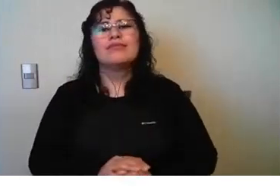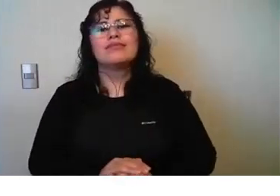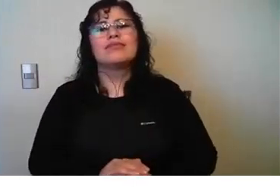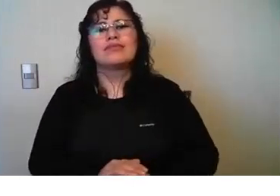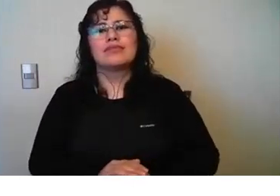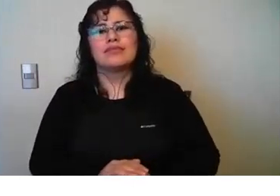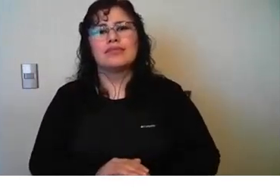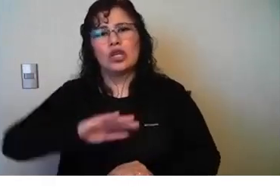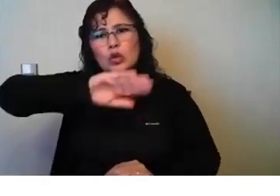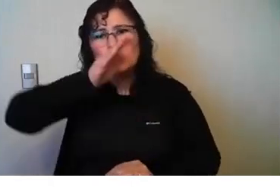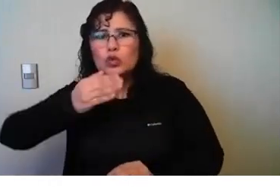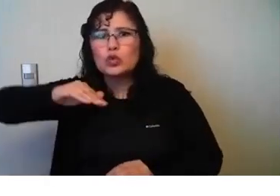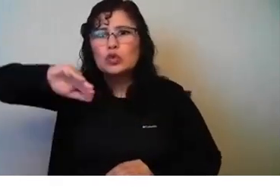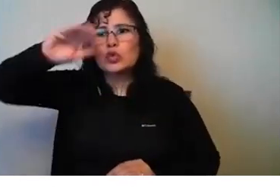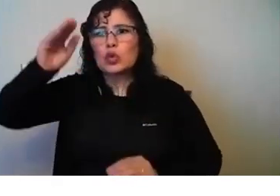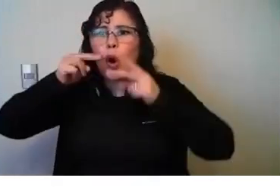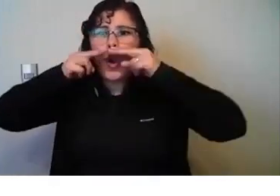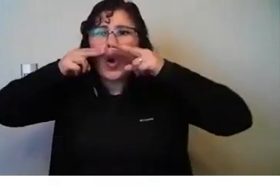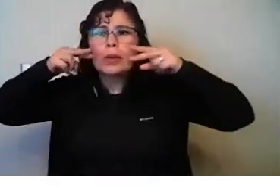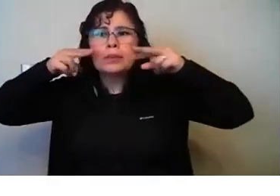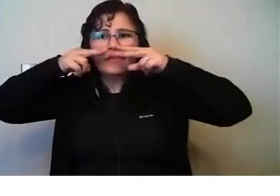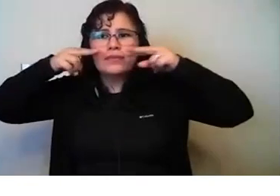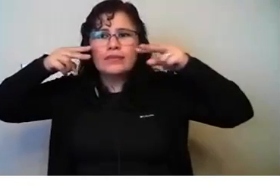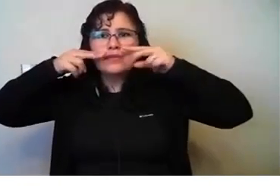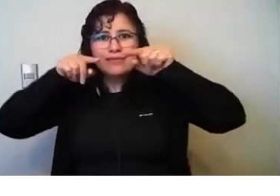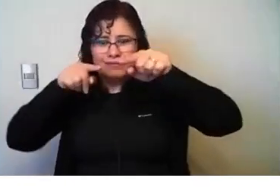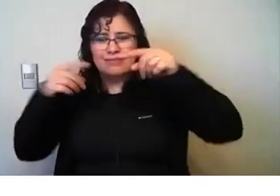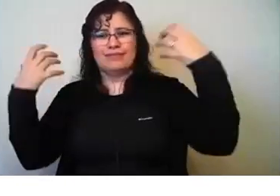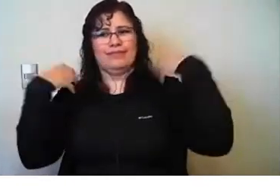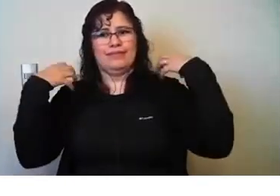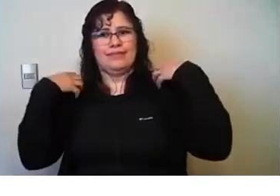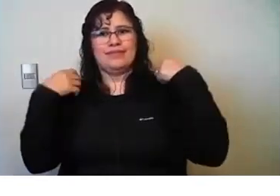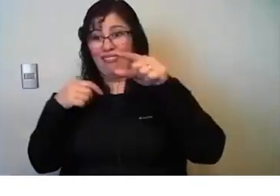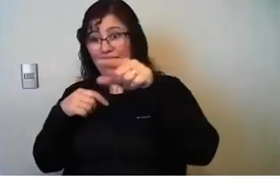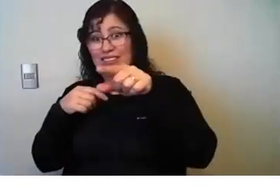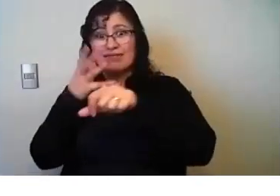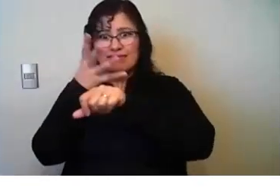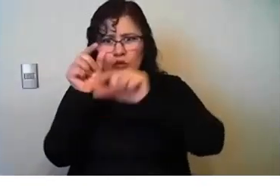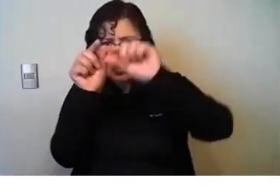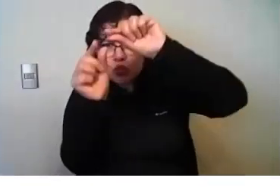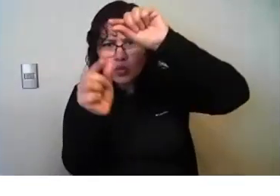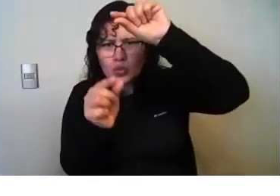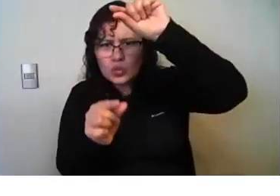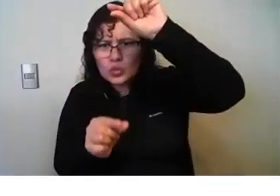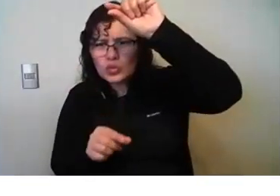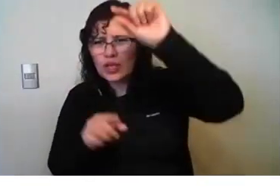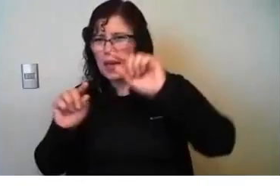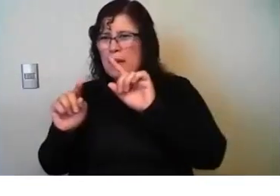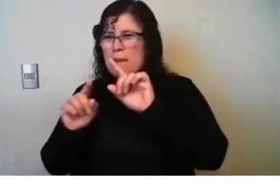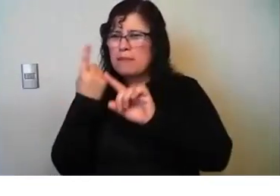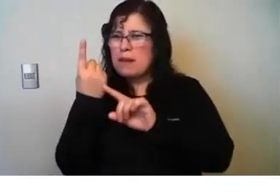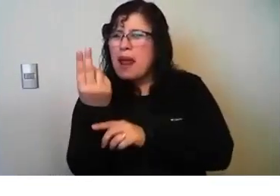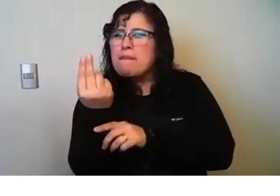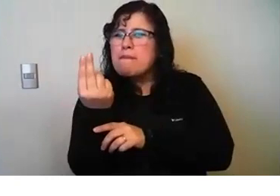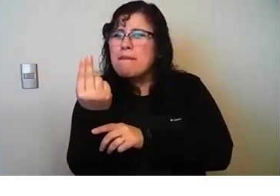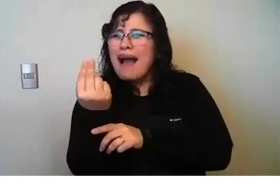surco olfatorio, porque aquí descansa esto, que es el primer par craneano que nosotros todavía